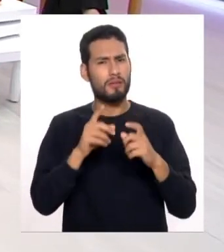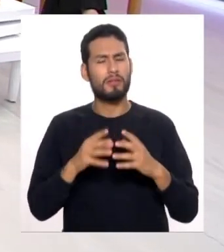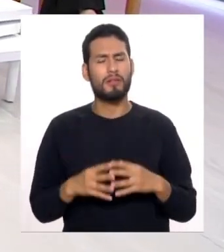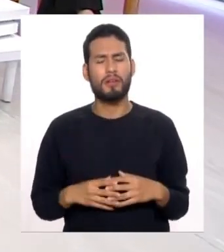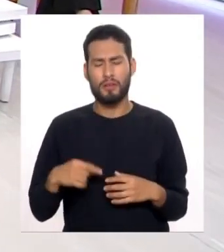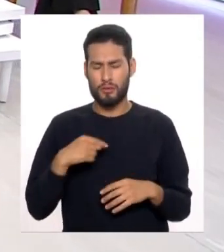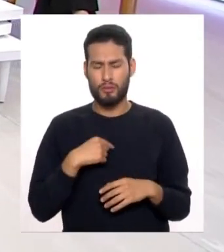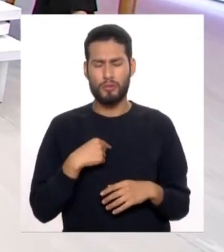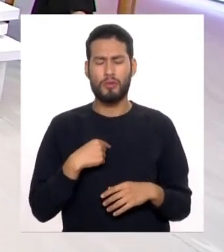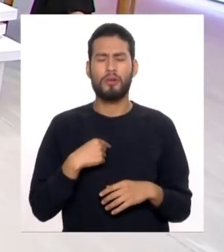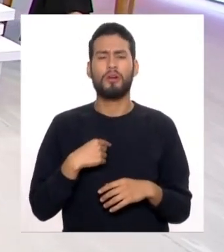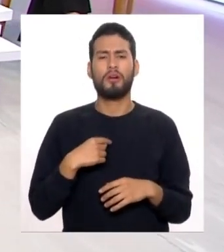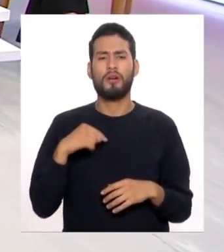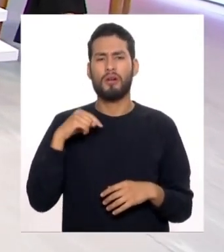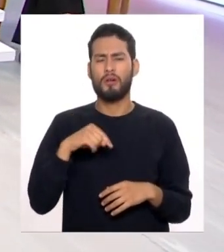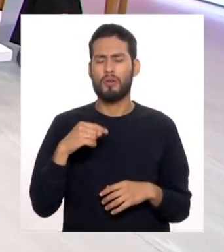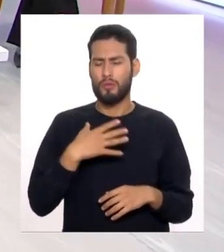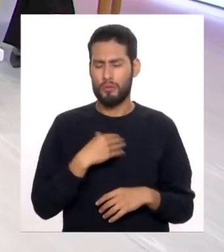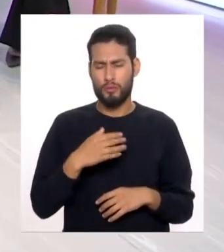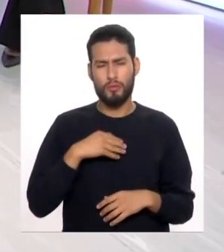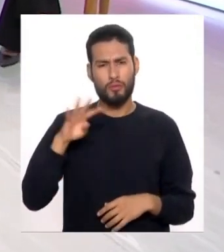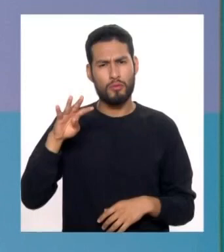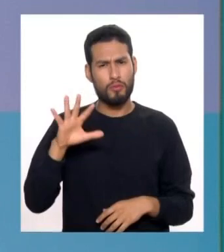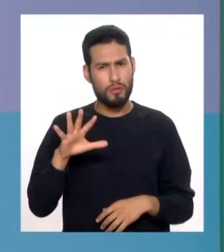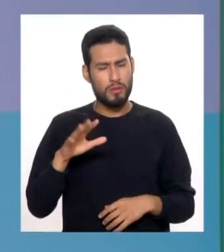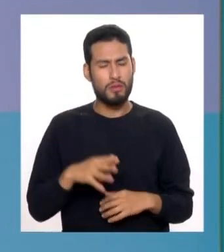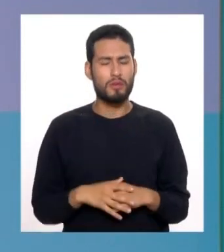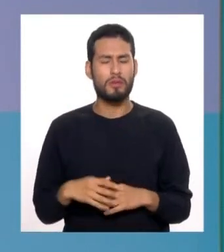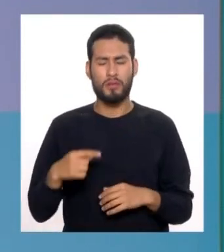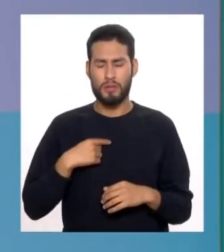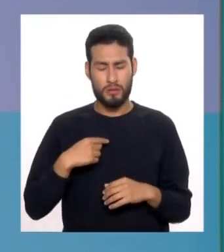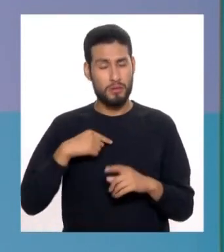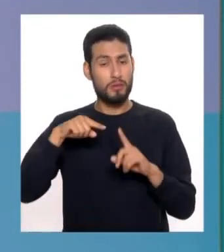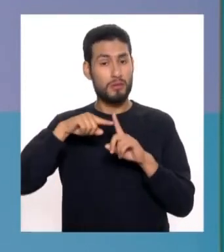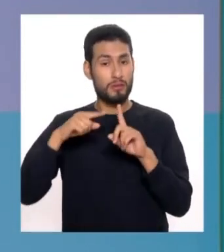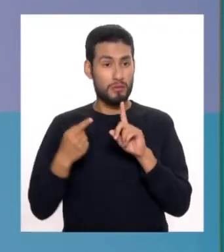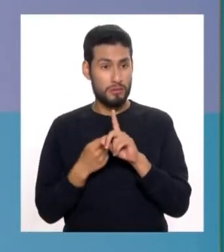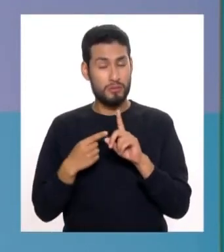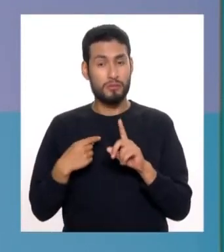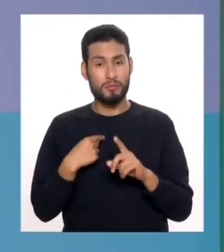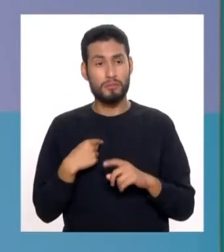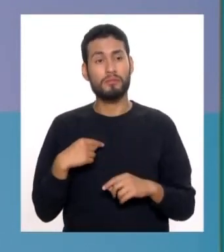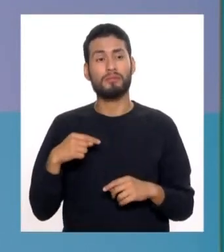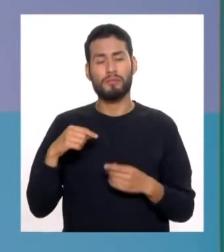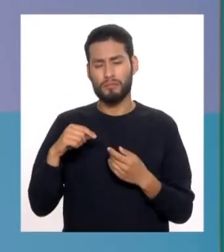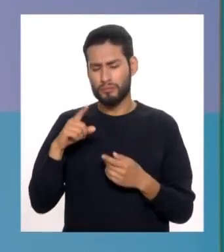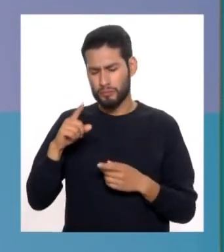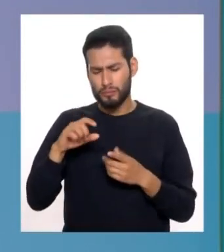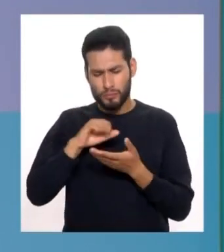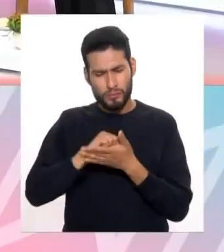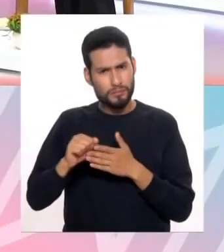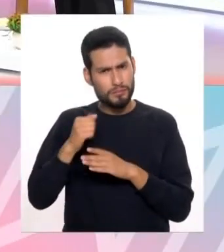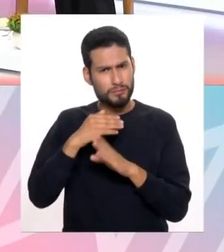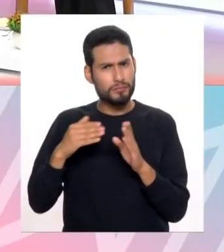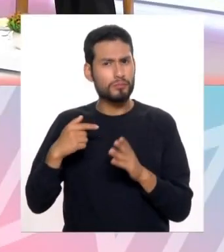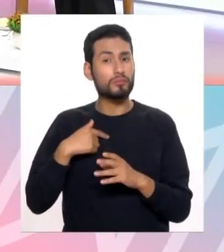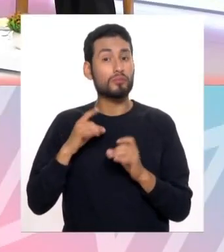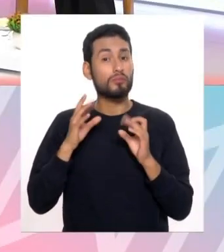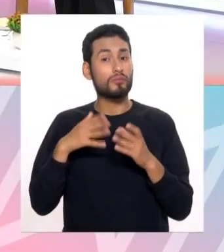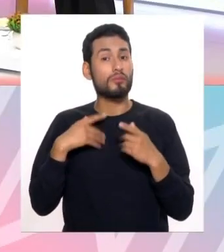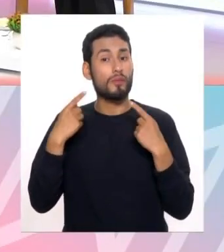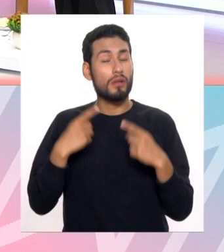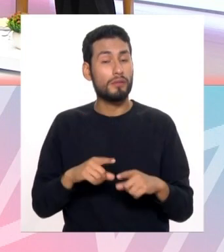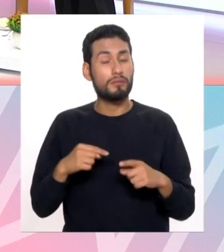soy una mujer de 45 años y estoy embarazada de mes y medio. Yo quisiera saber qué riesgos puedo